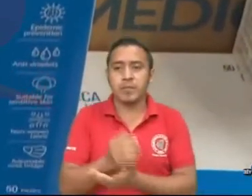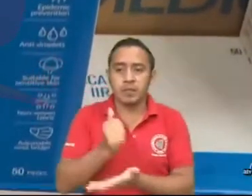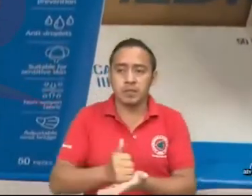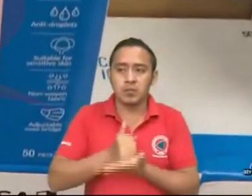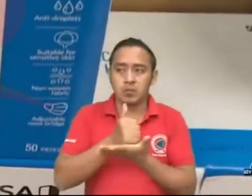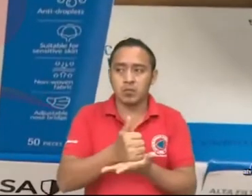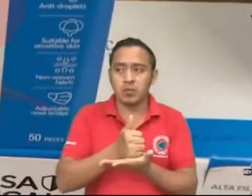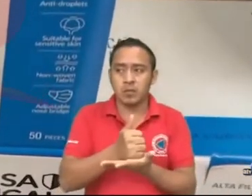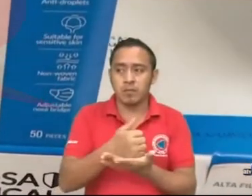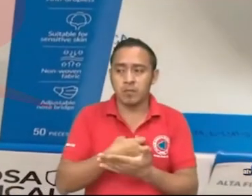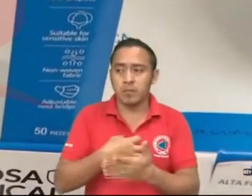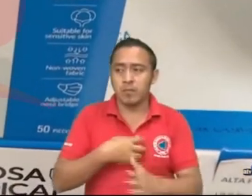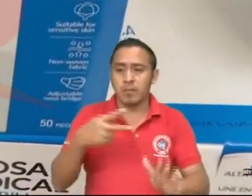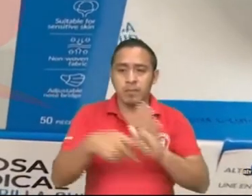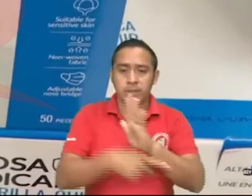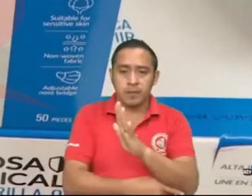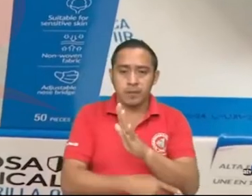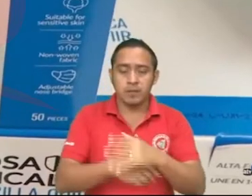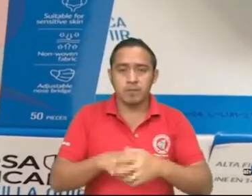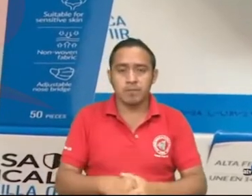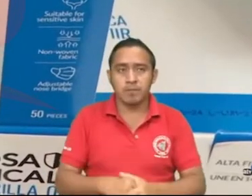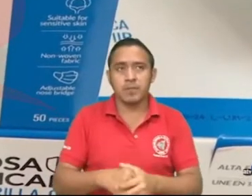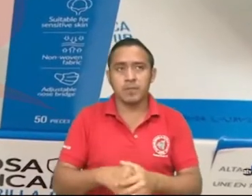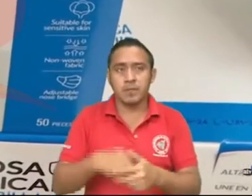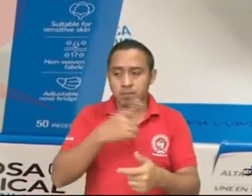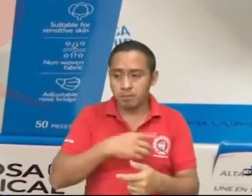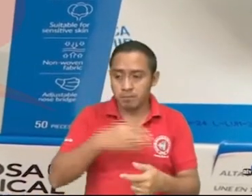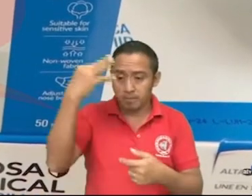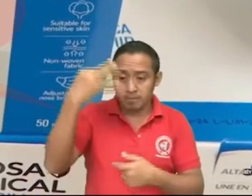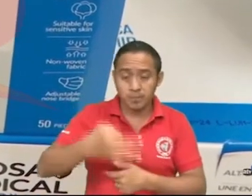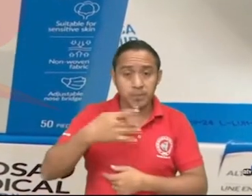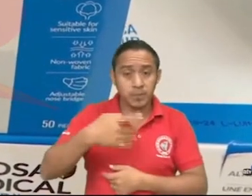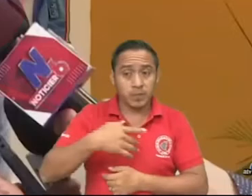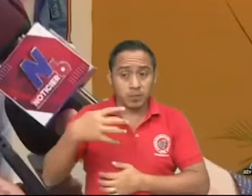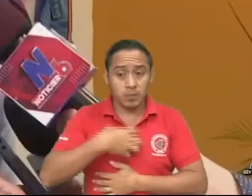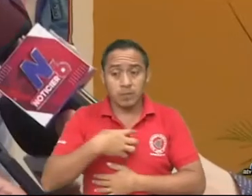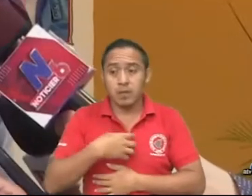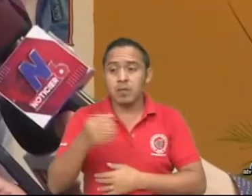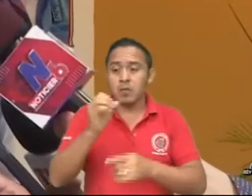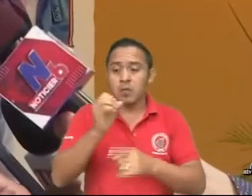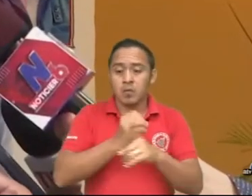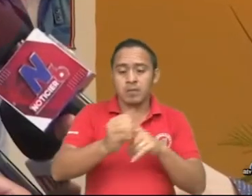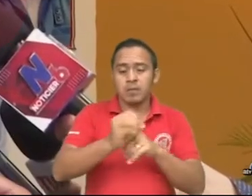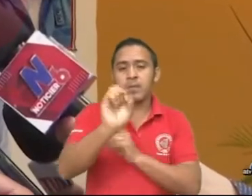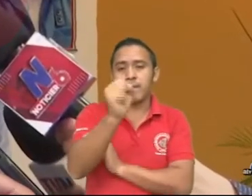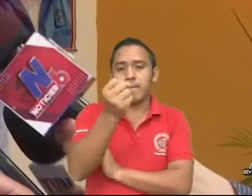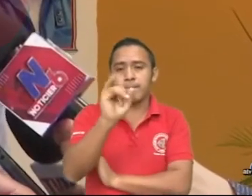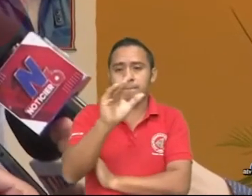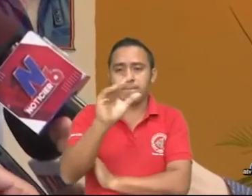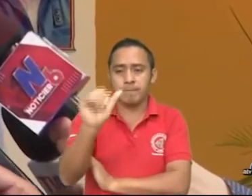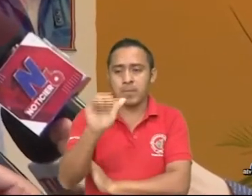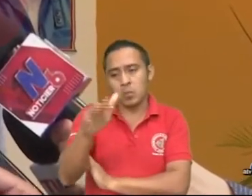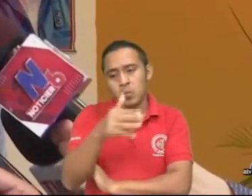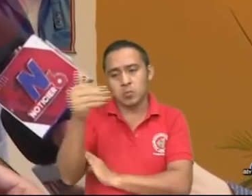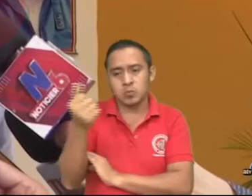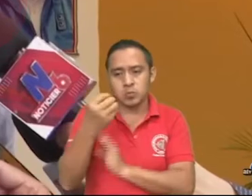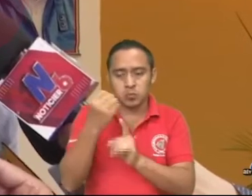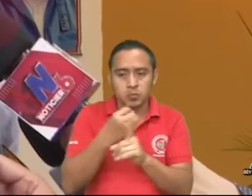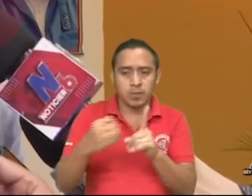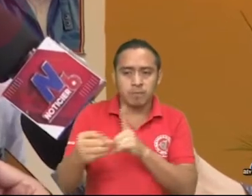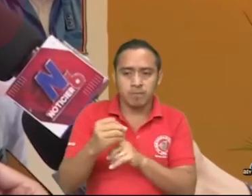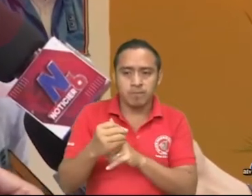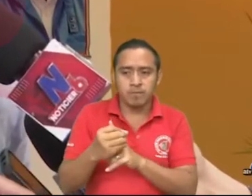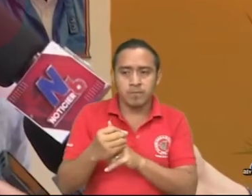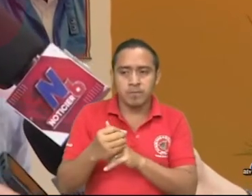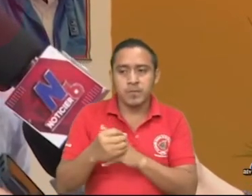2.300.000 mascarillas, con un valor de casi 8 millones de córdobas, y un total de 200 frascos de medicamentos